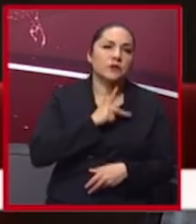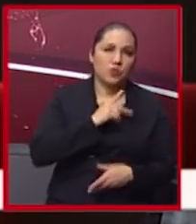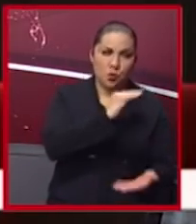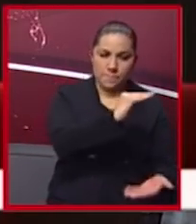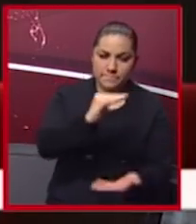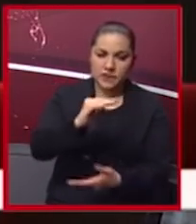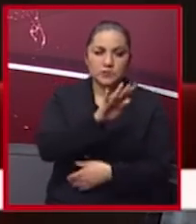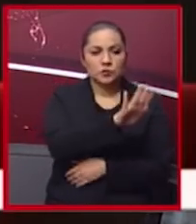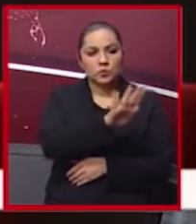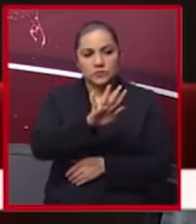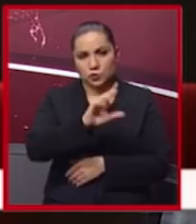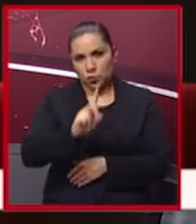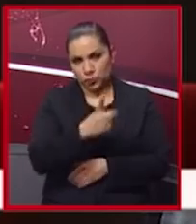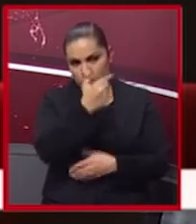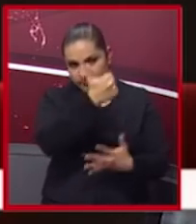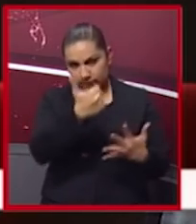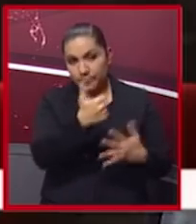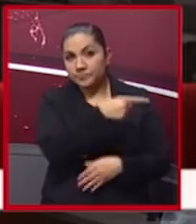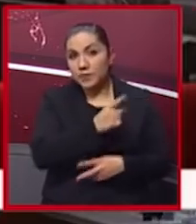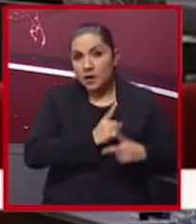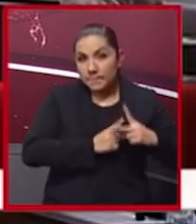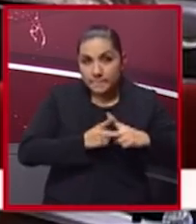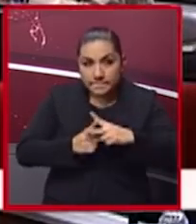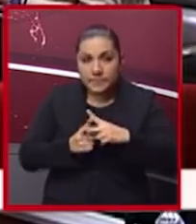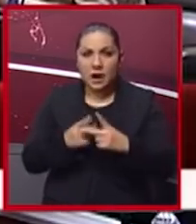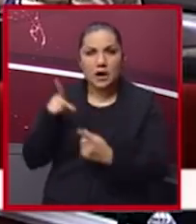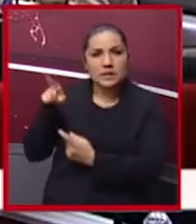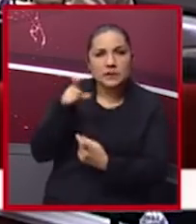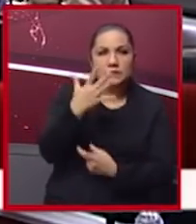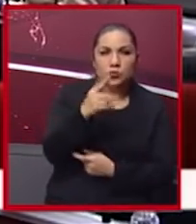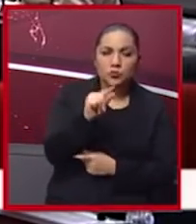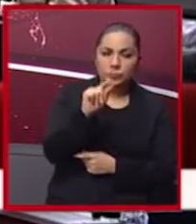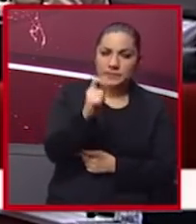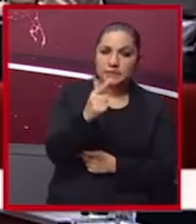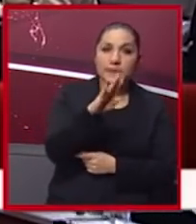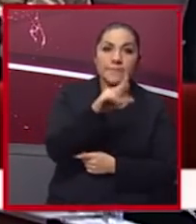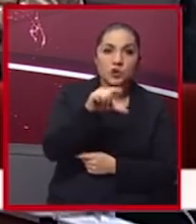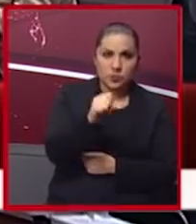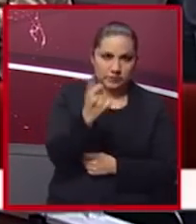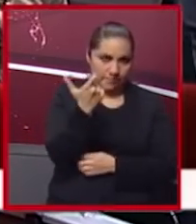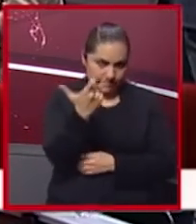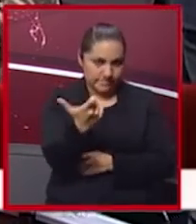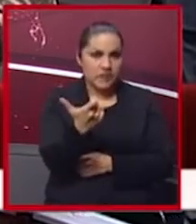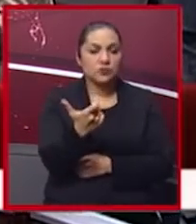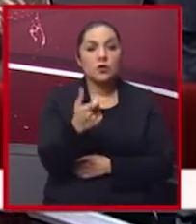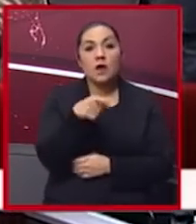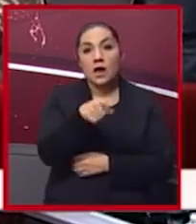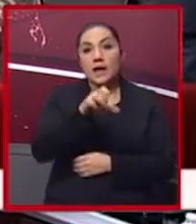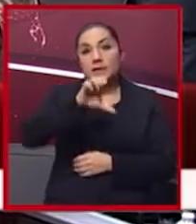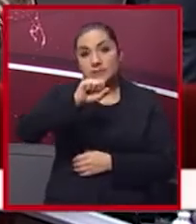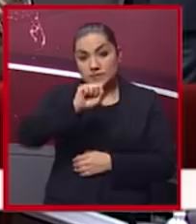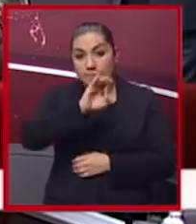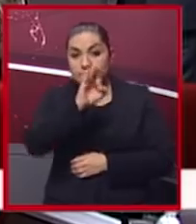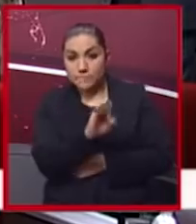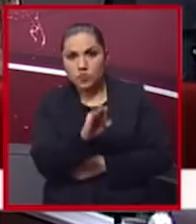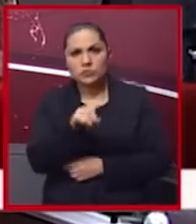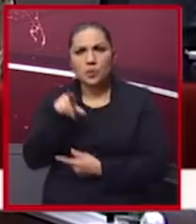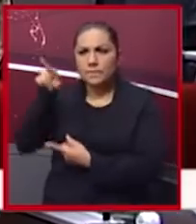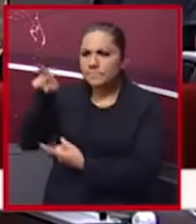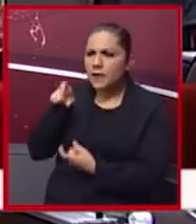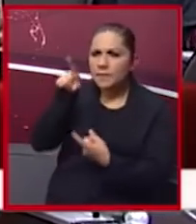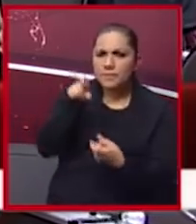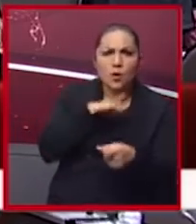contemplan ingresos presupuestales por 5.7 billones de pesos aproximadamente, de los cuales más de 60% representan